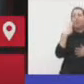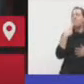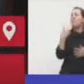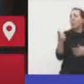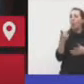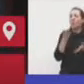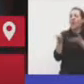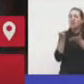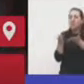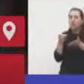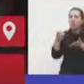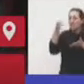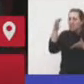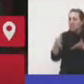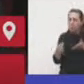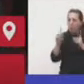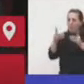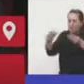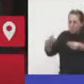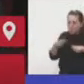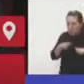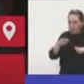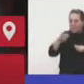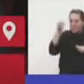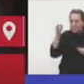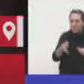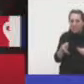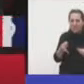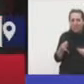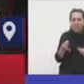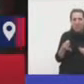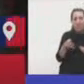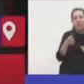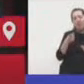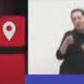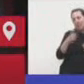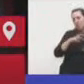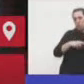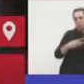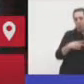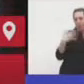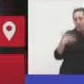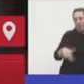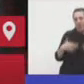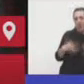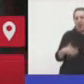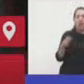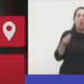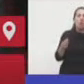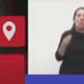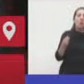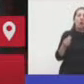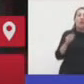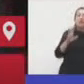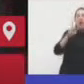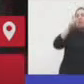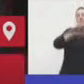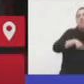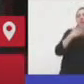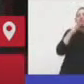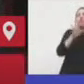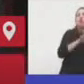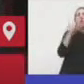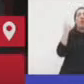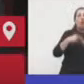una especie de red entre ellos y empezaron a comunicarse nuevamente. Eso no se puede detener, como bien dice usted. De todas